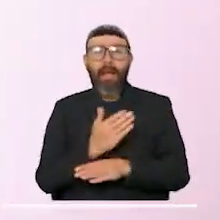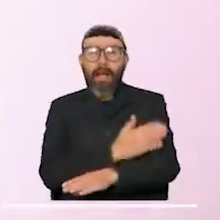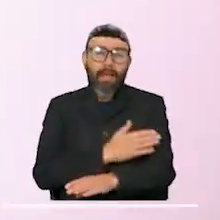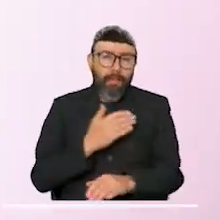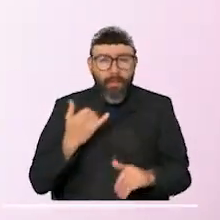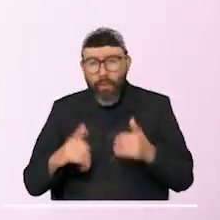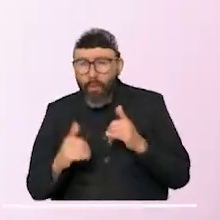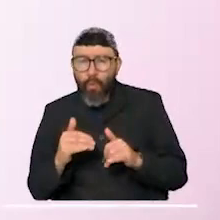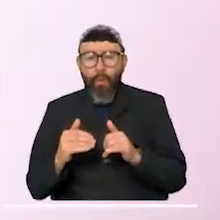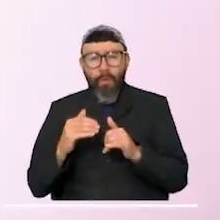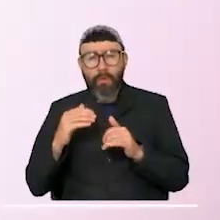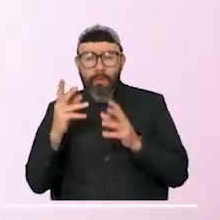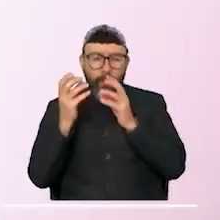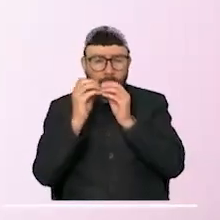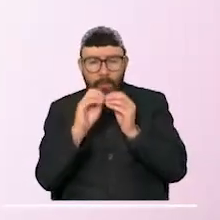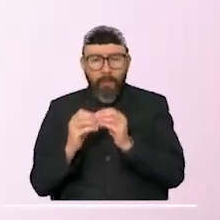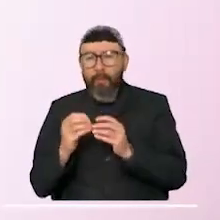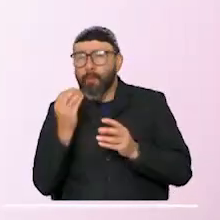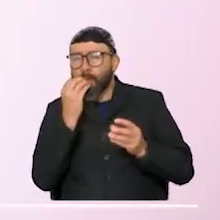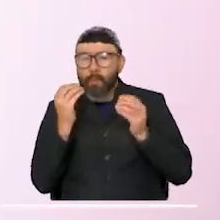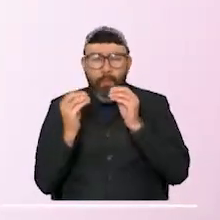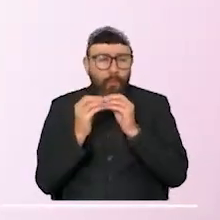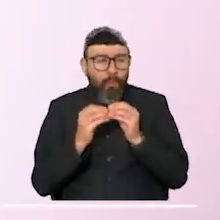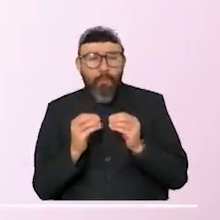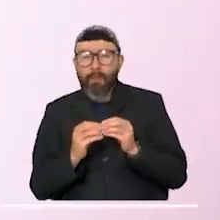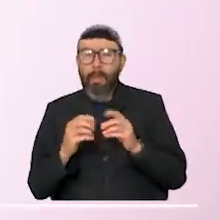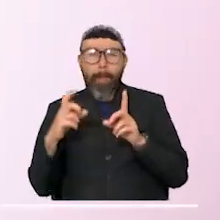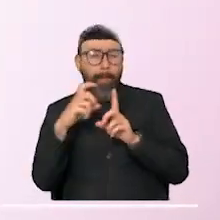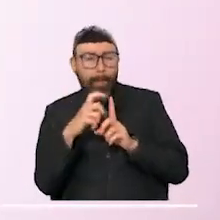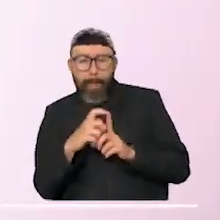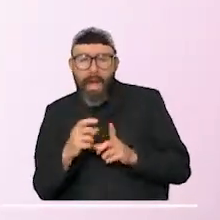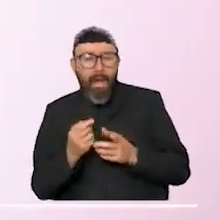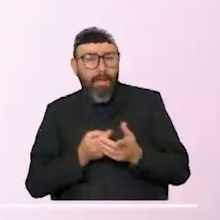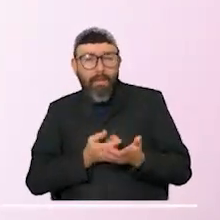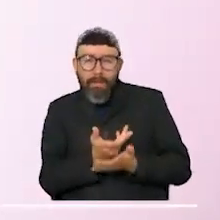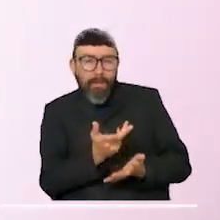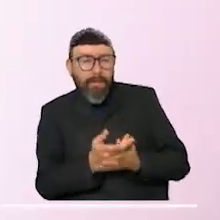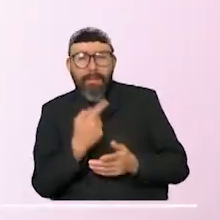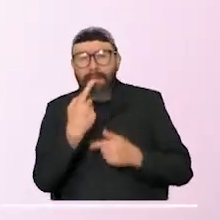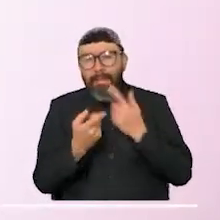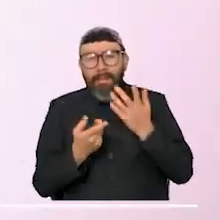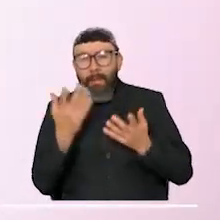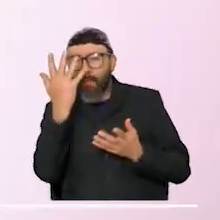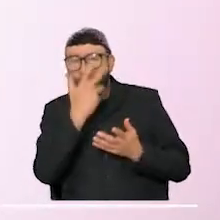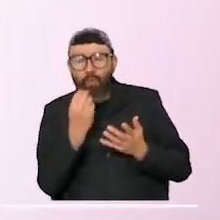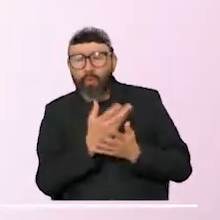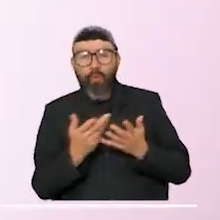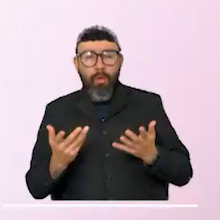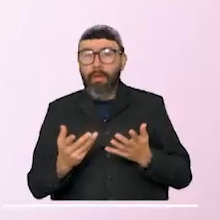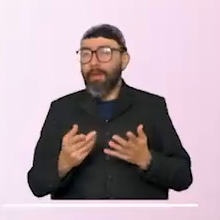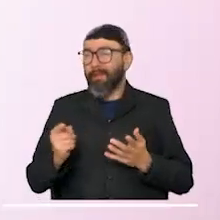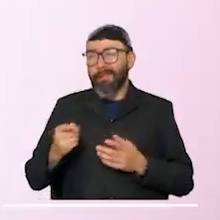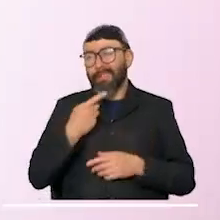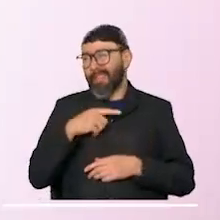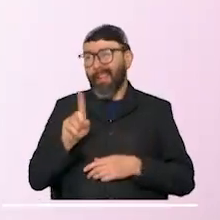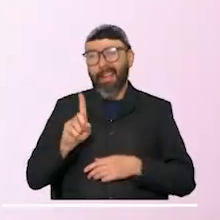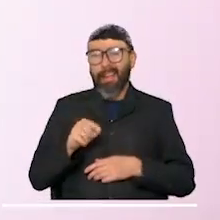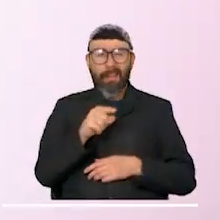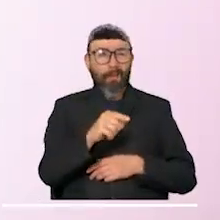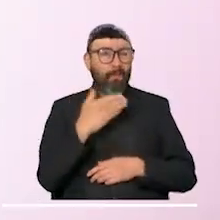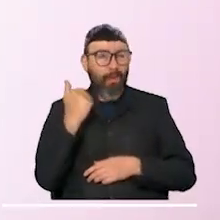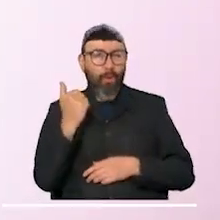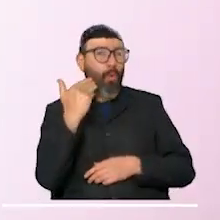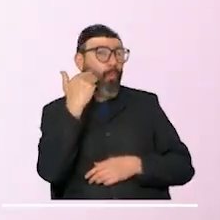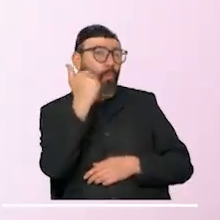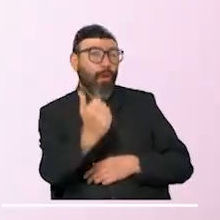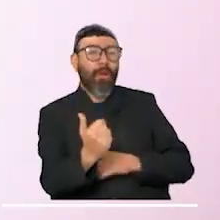ese recorrido esos besos esas palabras entonces por eso van a tener muchas veces preferencia más por esa interacción con otra mujer que les puede